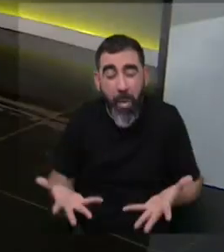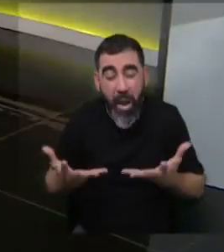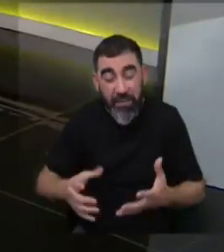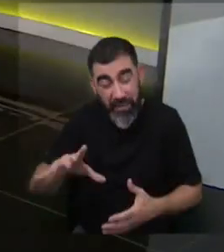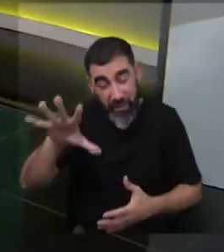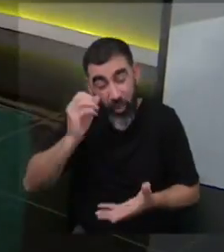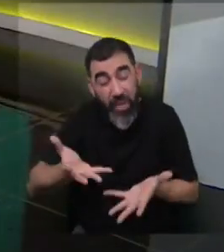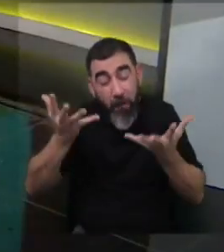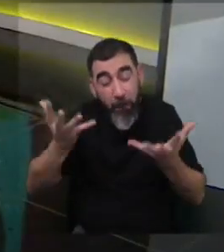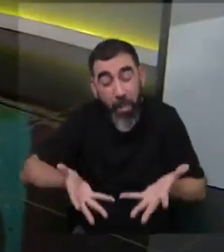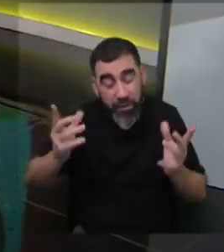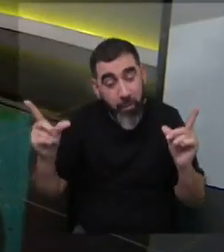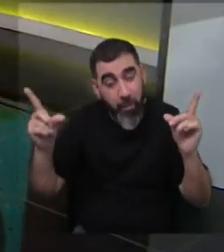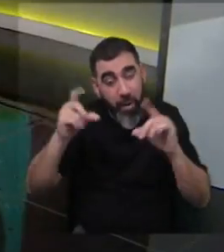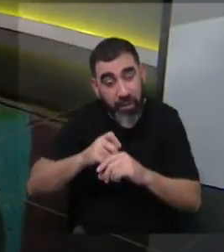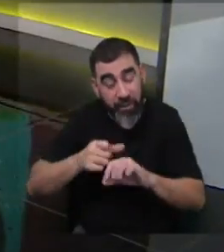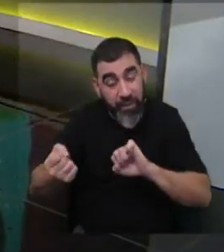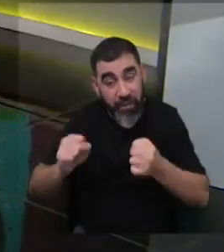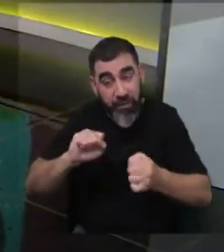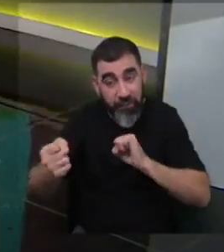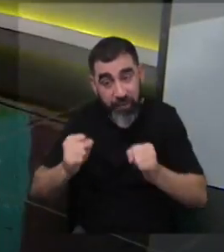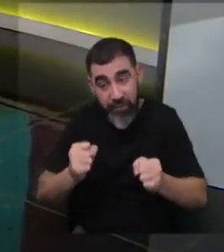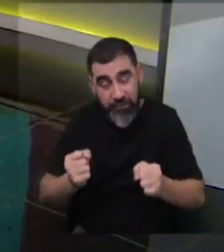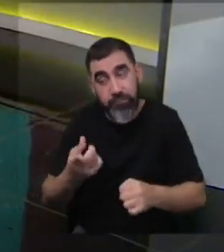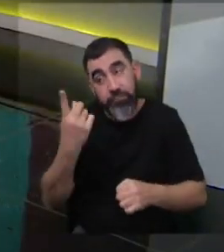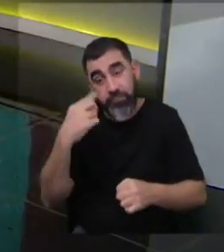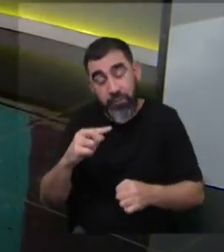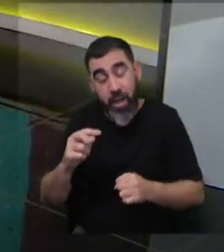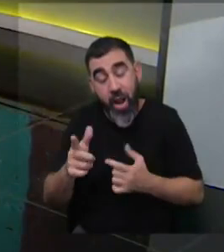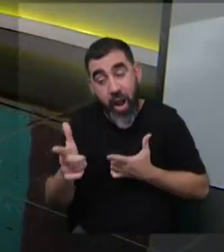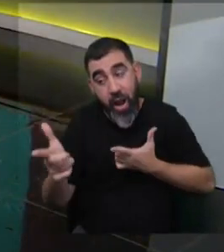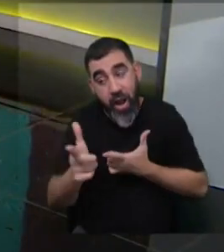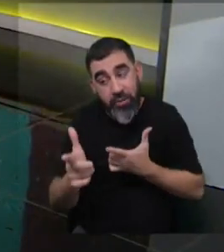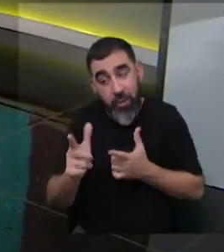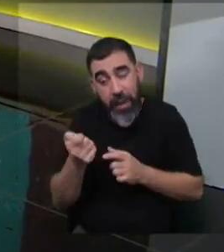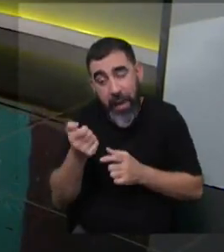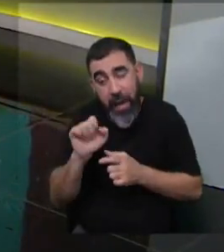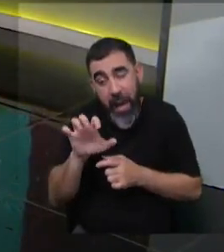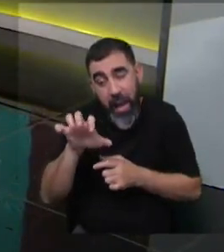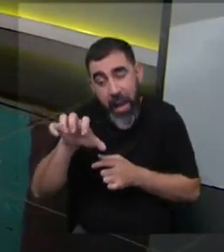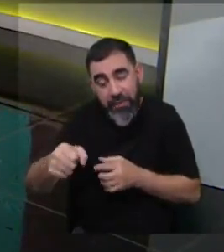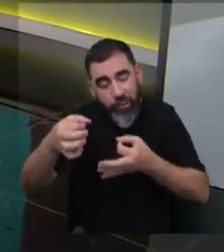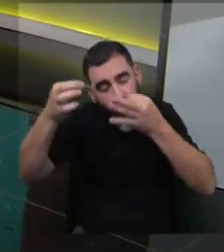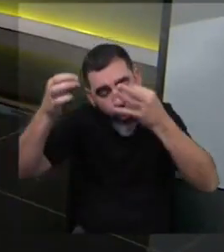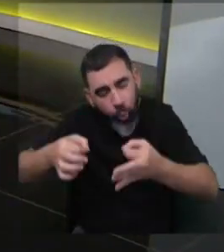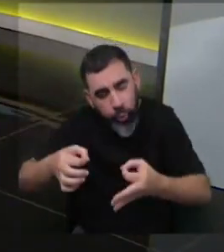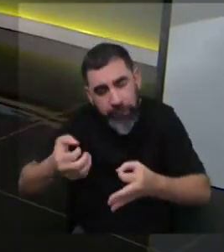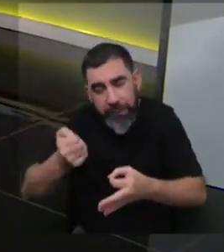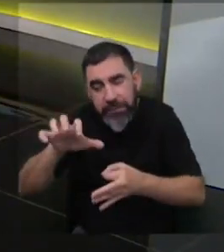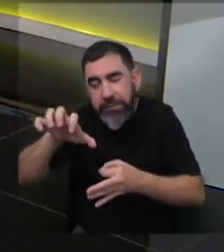más masa inercial, más difícil de poner en movimiento. Entonces claramente el cazador está alcanzando al lobo y justo cuando lo va a